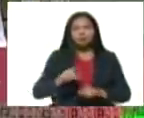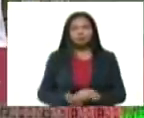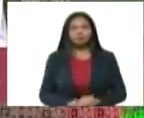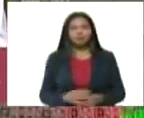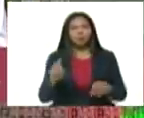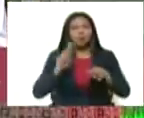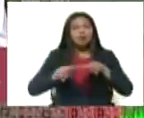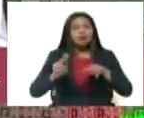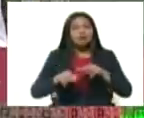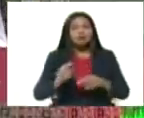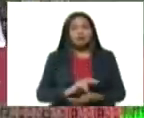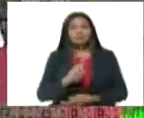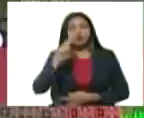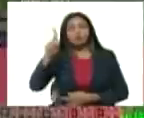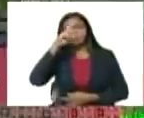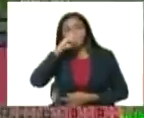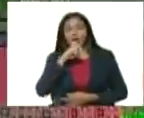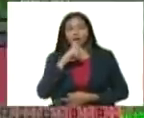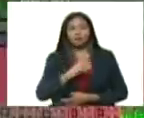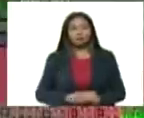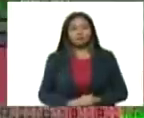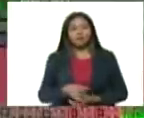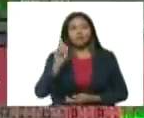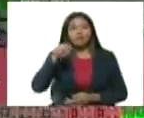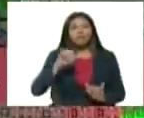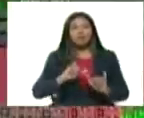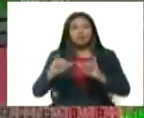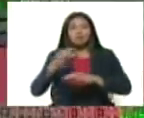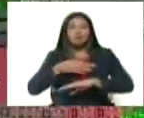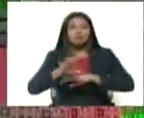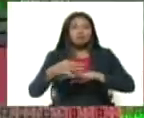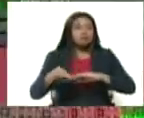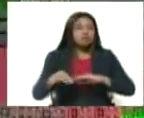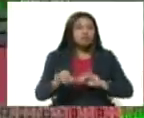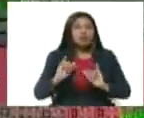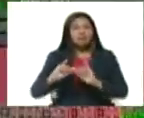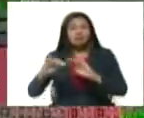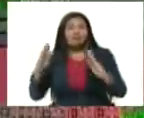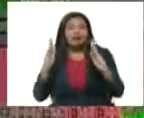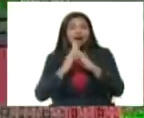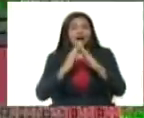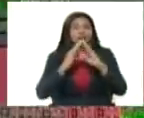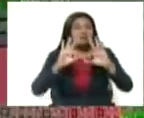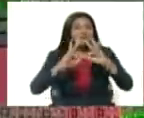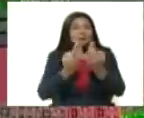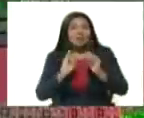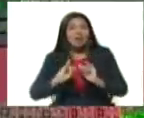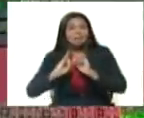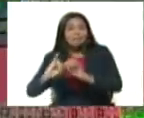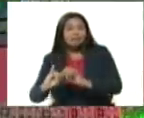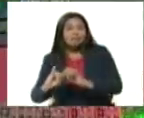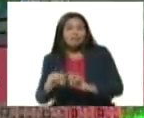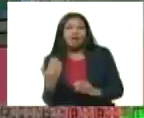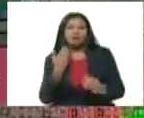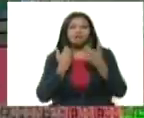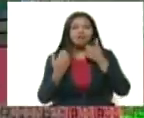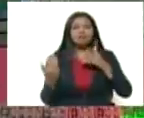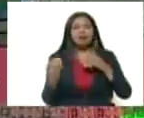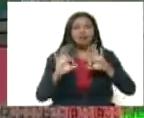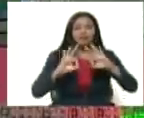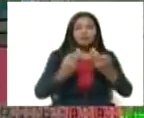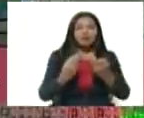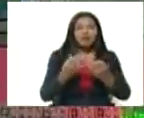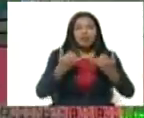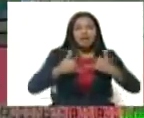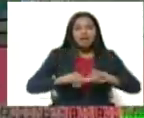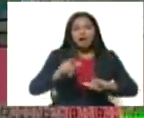una femenina de 11 años de edad, también del mismo municipio, de la misma vivienda, de la misma familia, que es